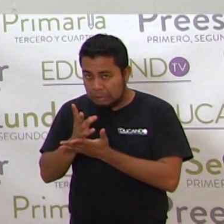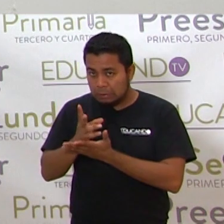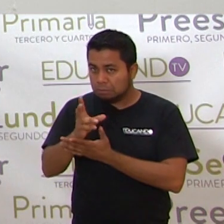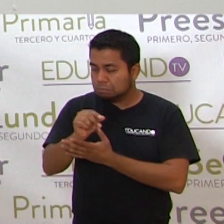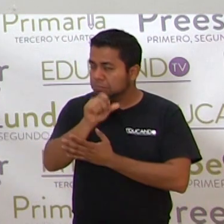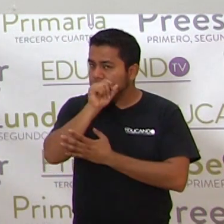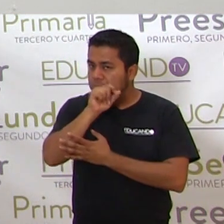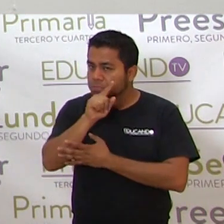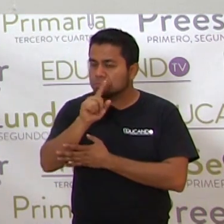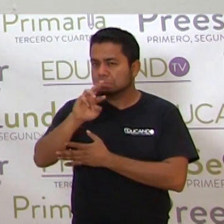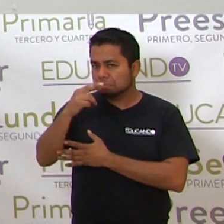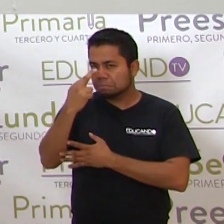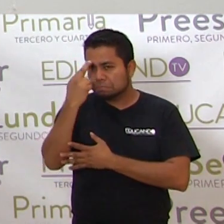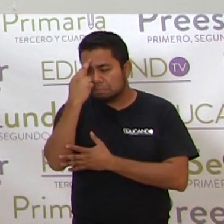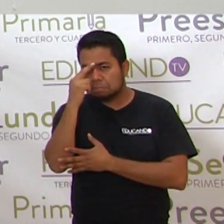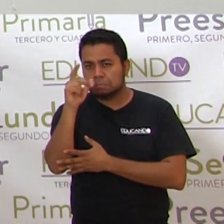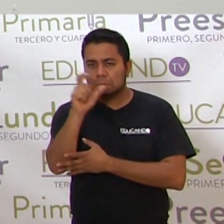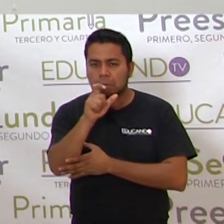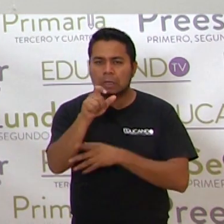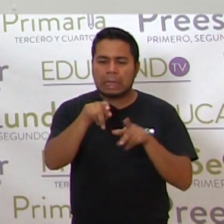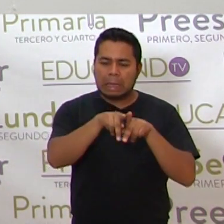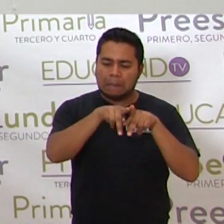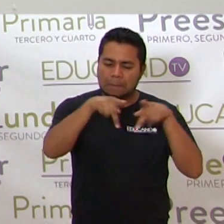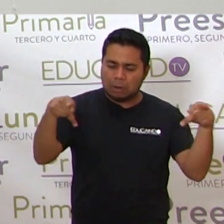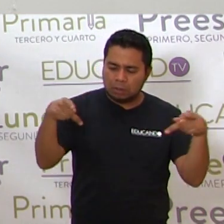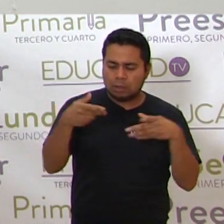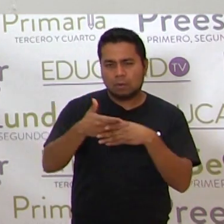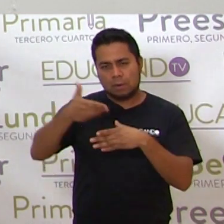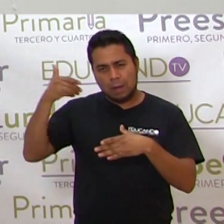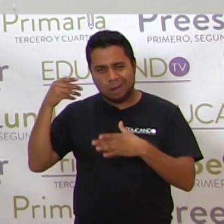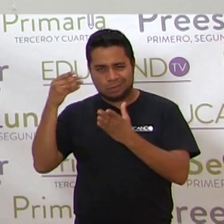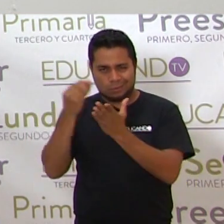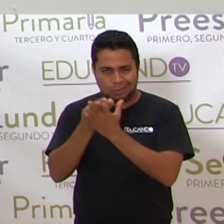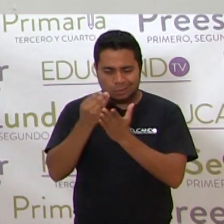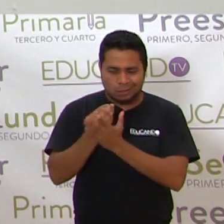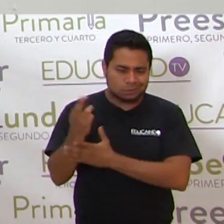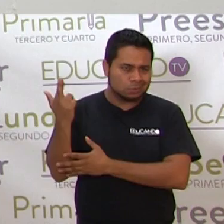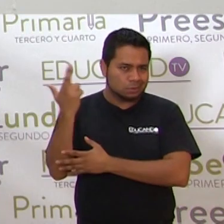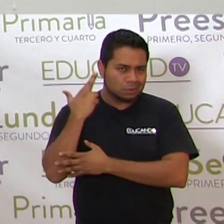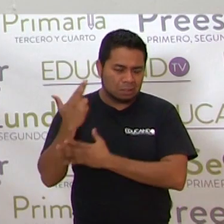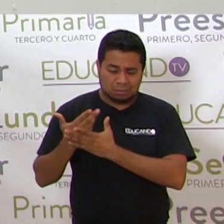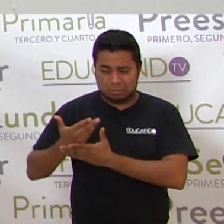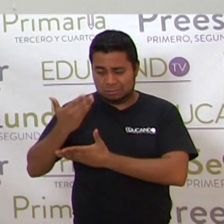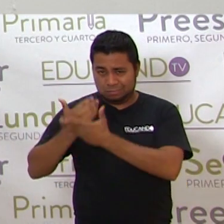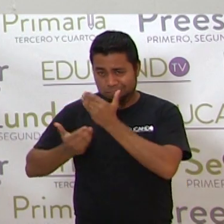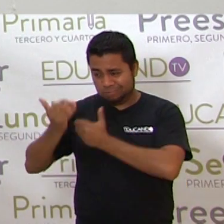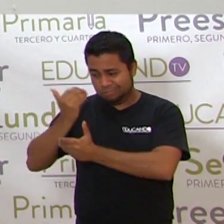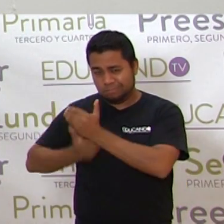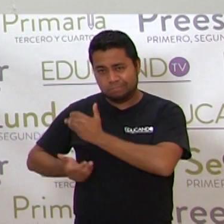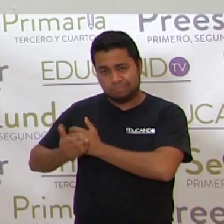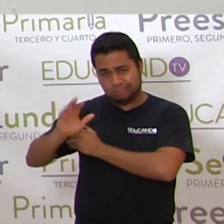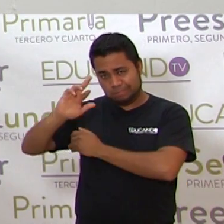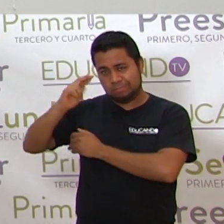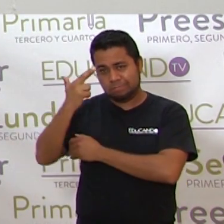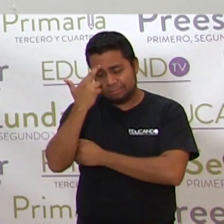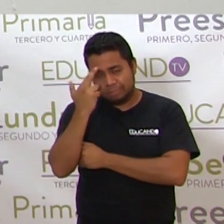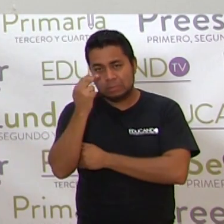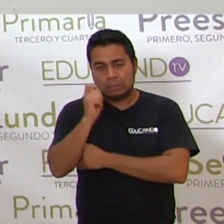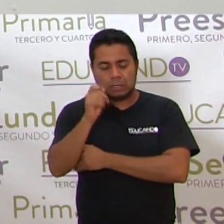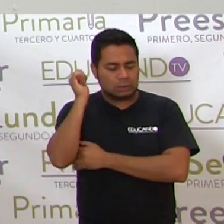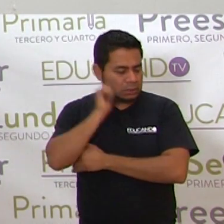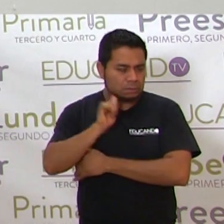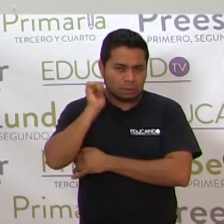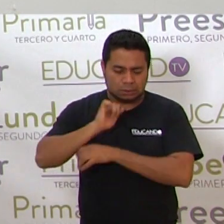recordando las sesiones del periódico, recordando las sesiones de la radio, todas esas partes van a trabajar